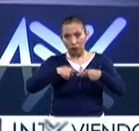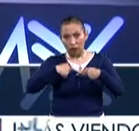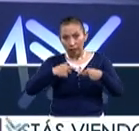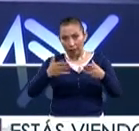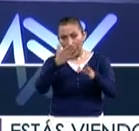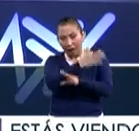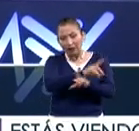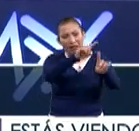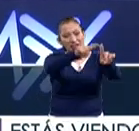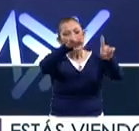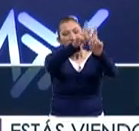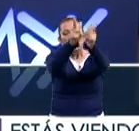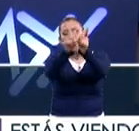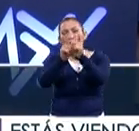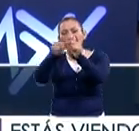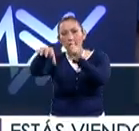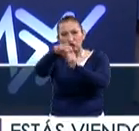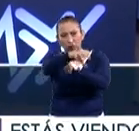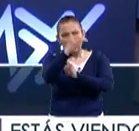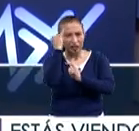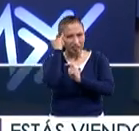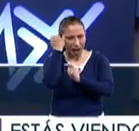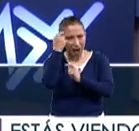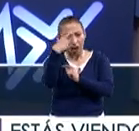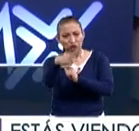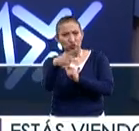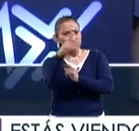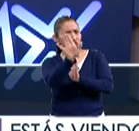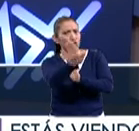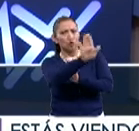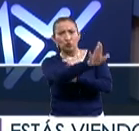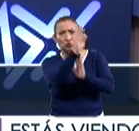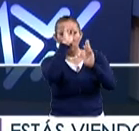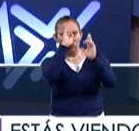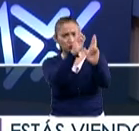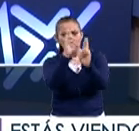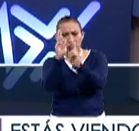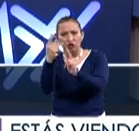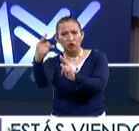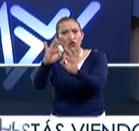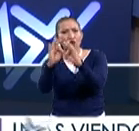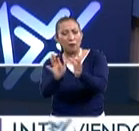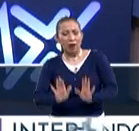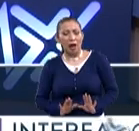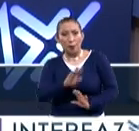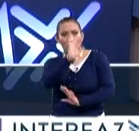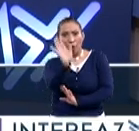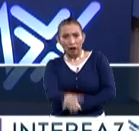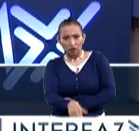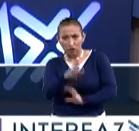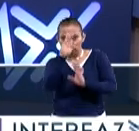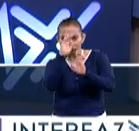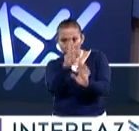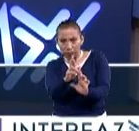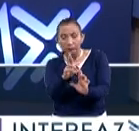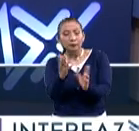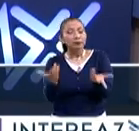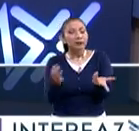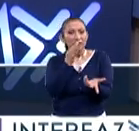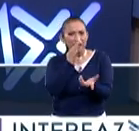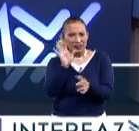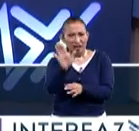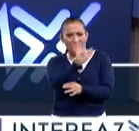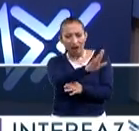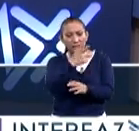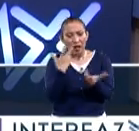de los distintos grupos étnicos de México, que tenía su propio ritual de muertos. Entonces aparece